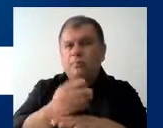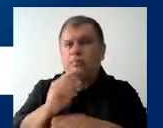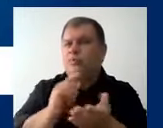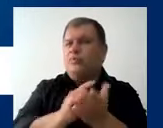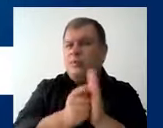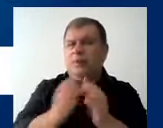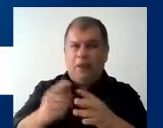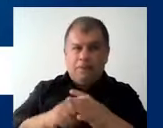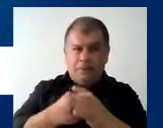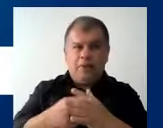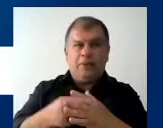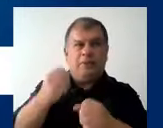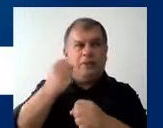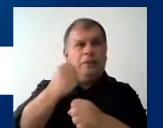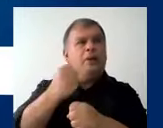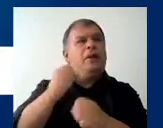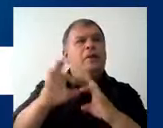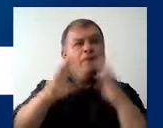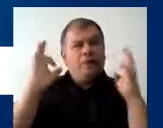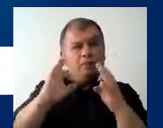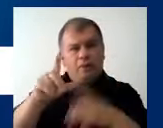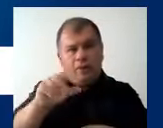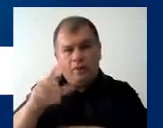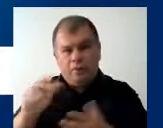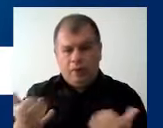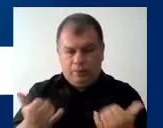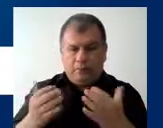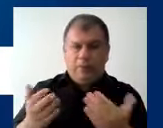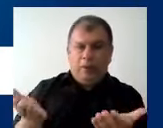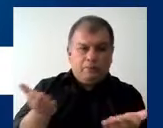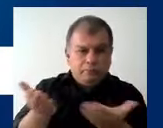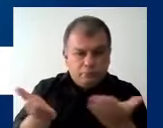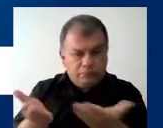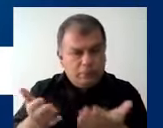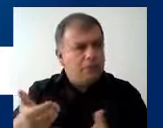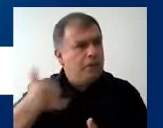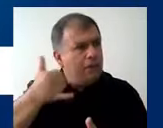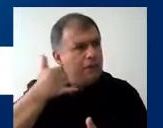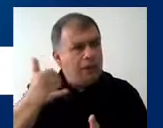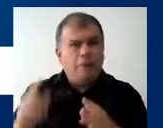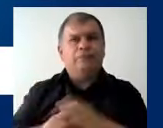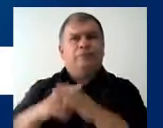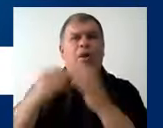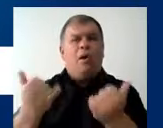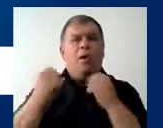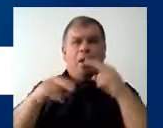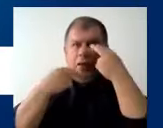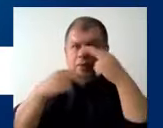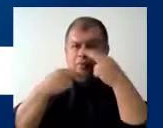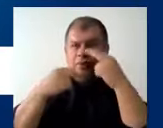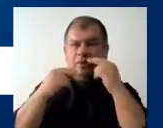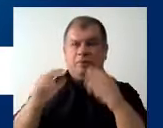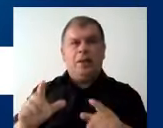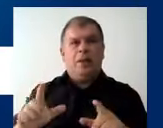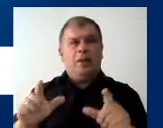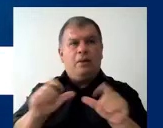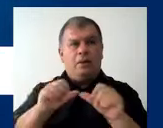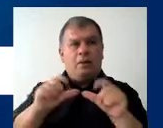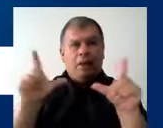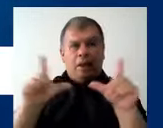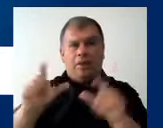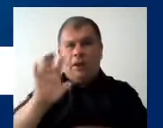minutos para empezar este Facebook Live porque justo ahora estábamos atendiendo un caso que apareció hoy día en las noticias en América